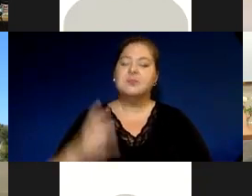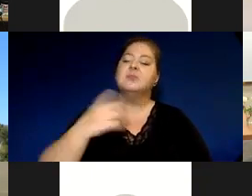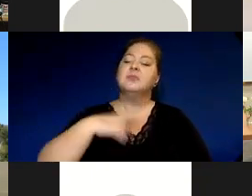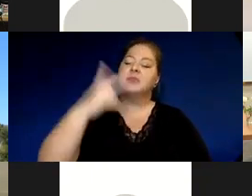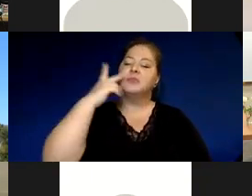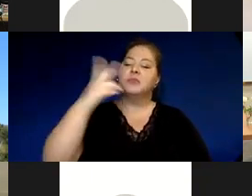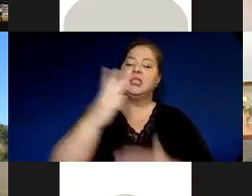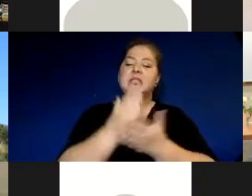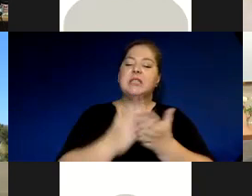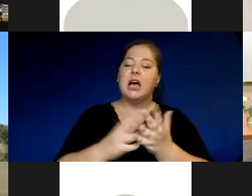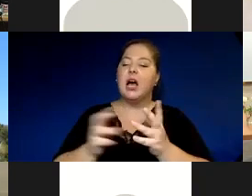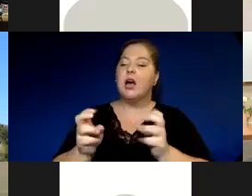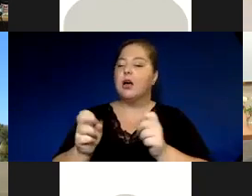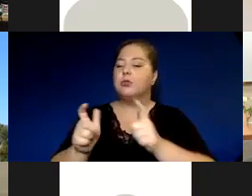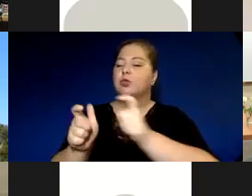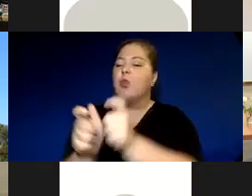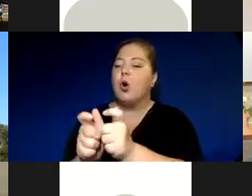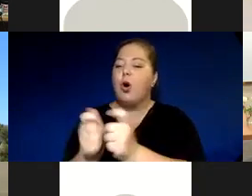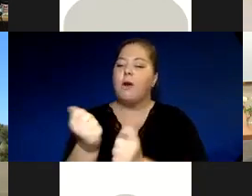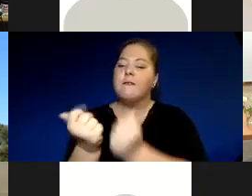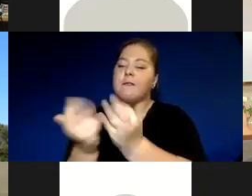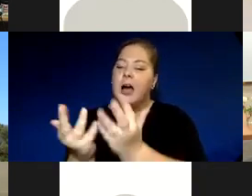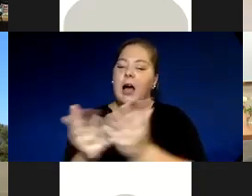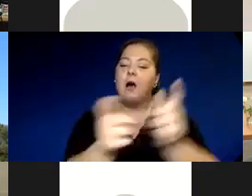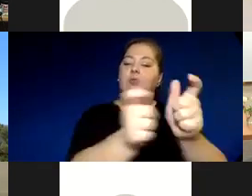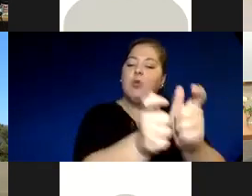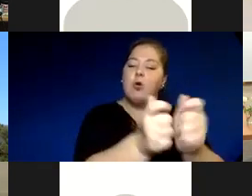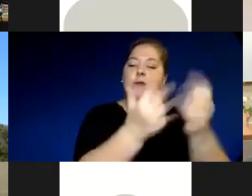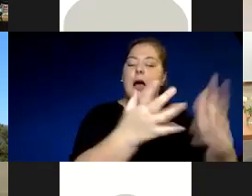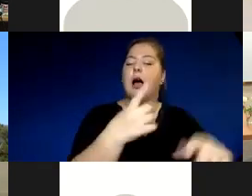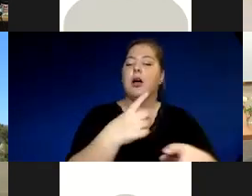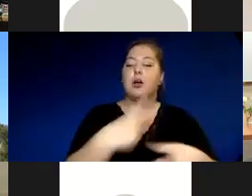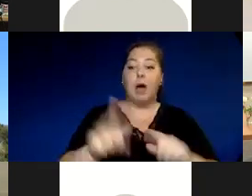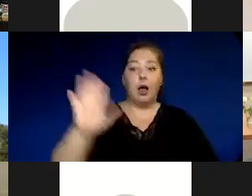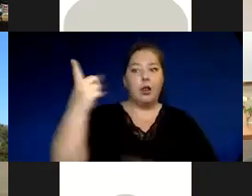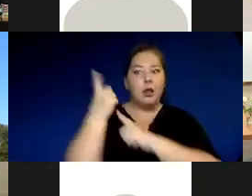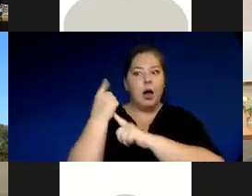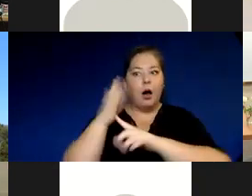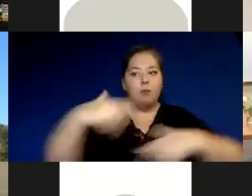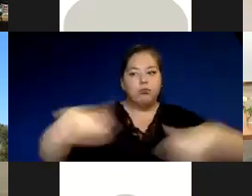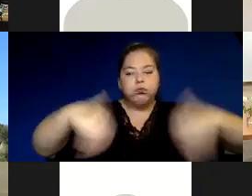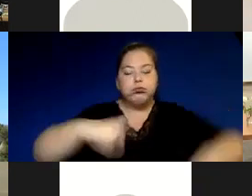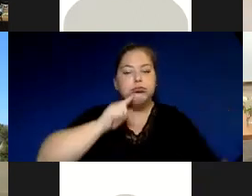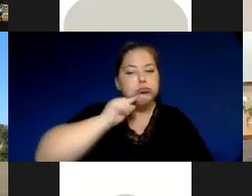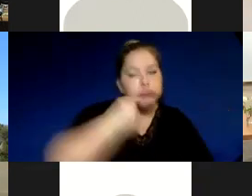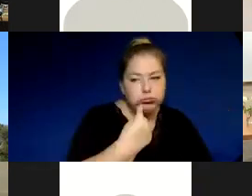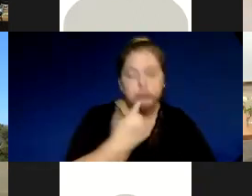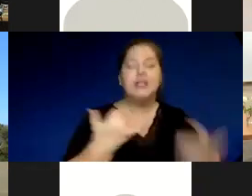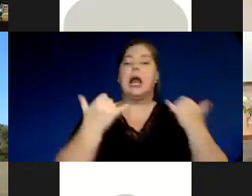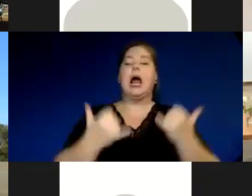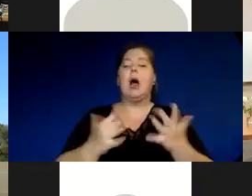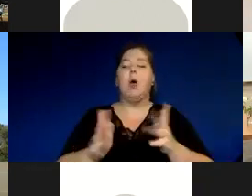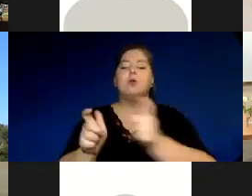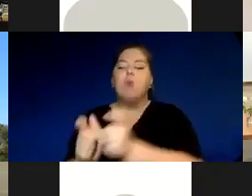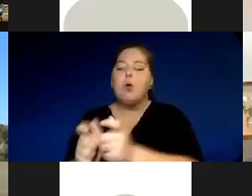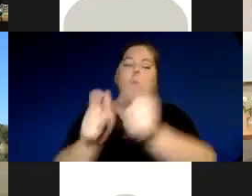significativo en comparación con el año pasado o incendio anterior. Así que estén más tranquilos que, si bien va a